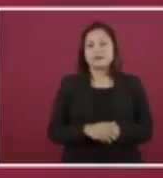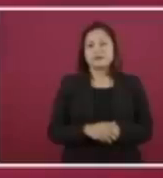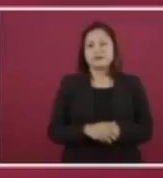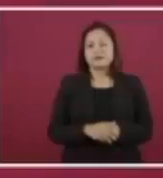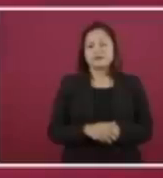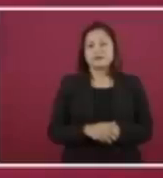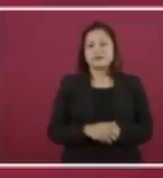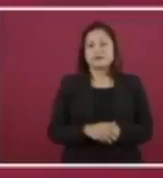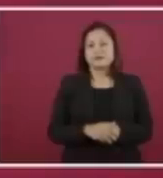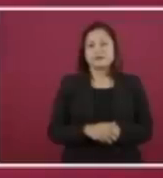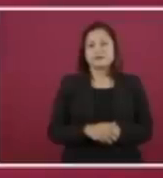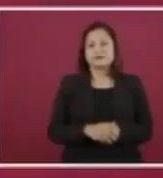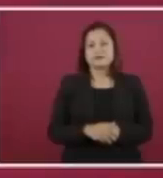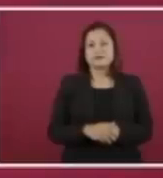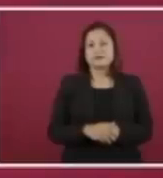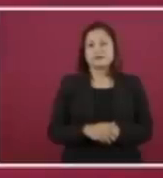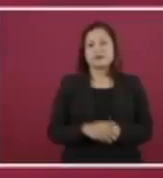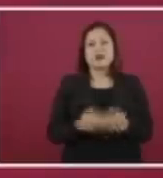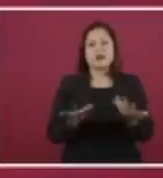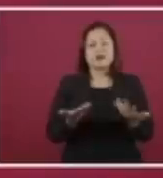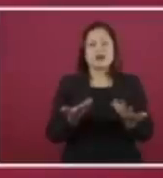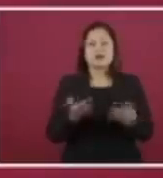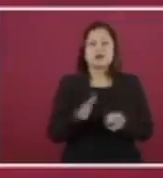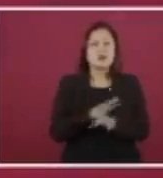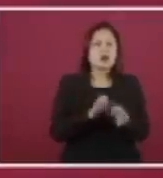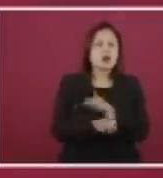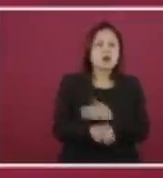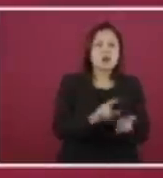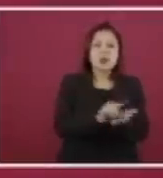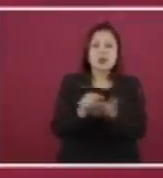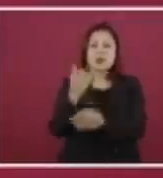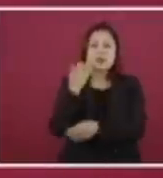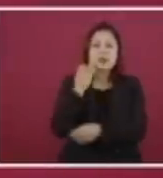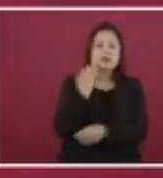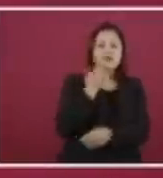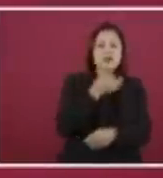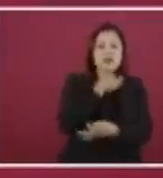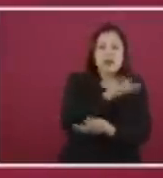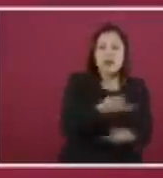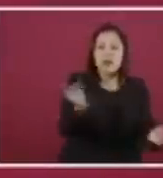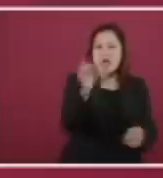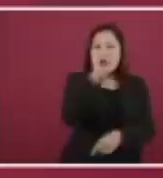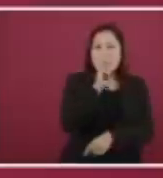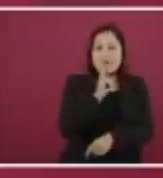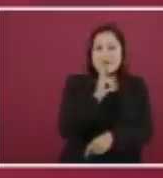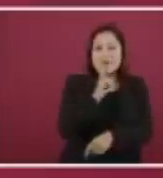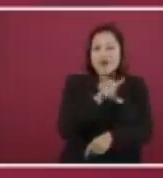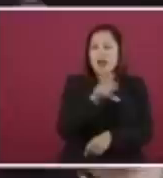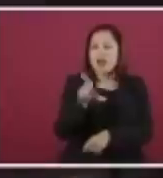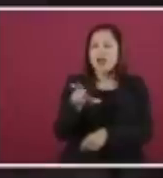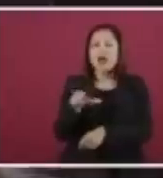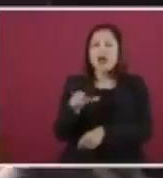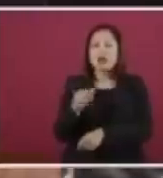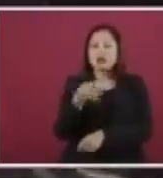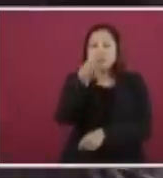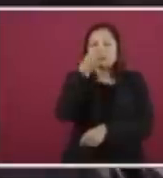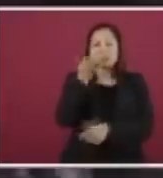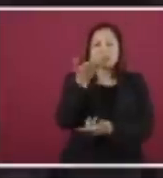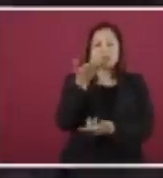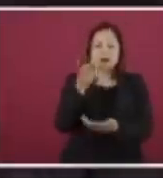No, pasa mucho tiempo y se sabe. Yo recuerdo que cuando en la campaña,